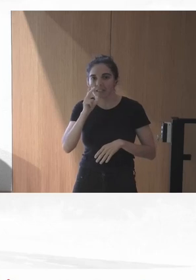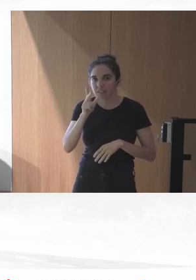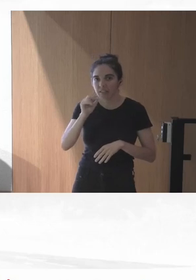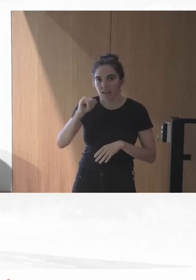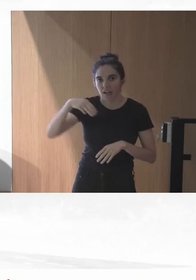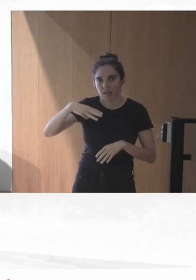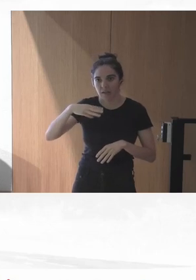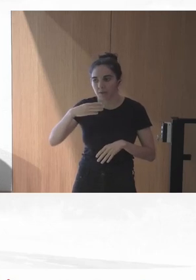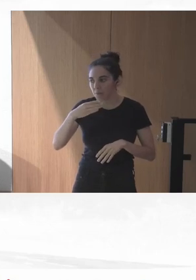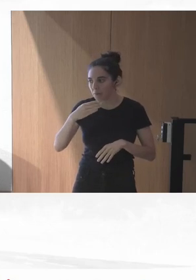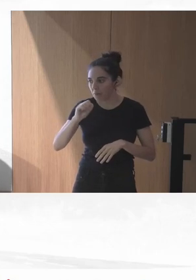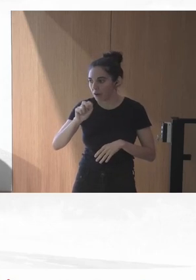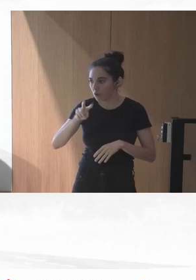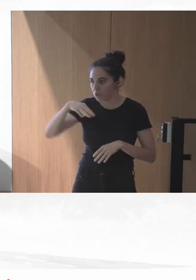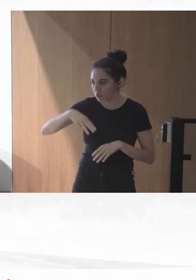Si sigue allí.